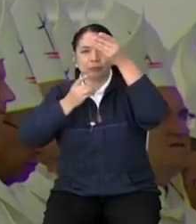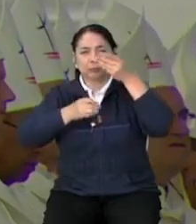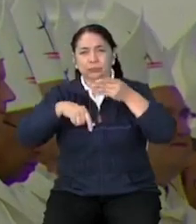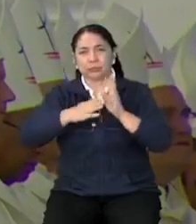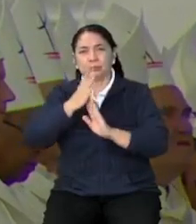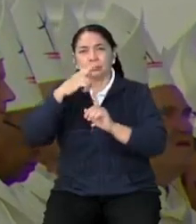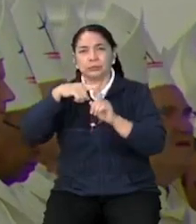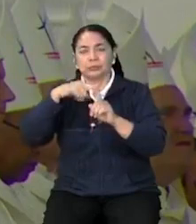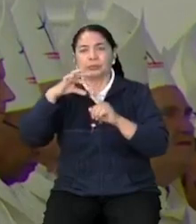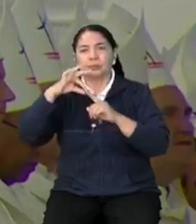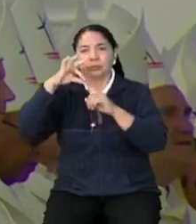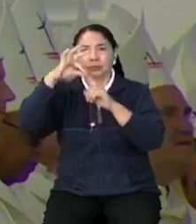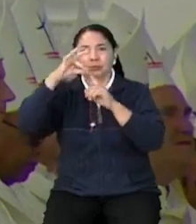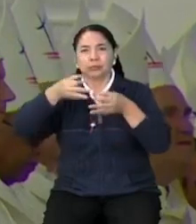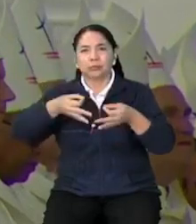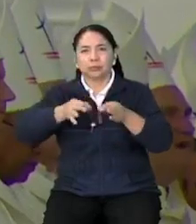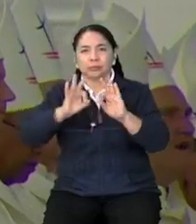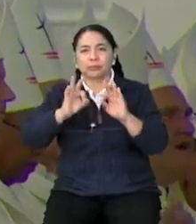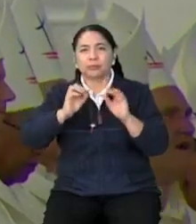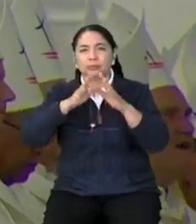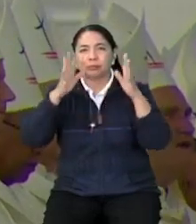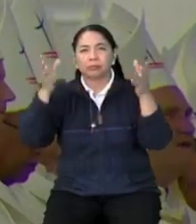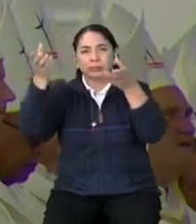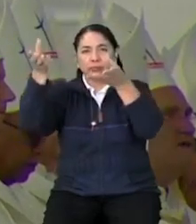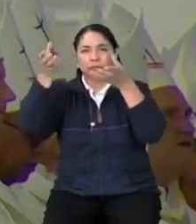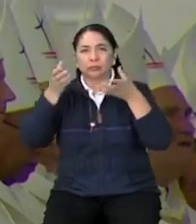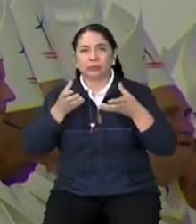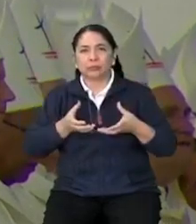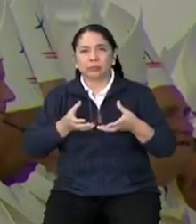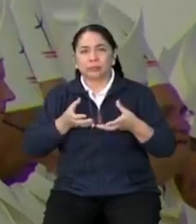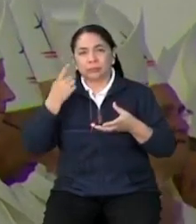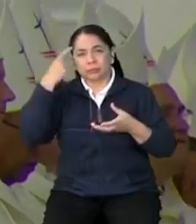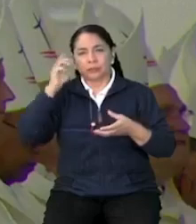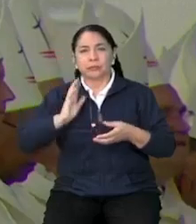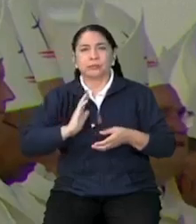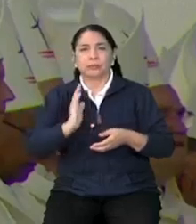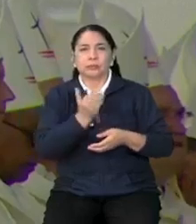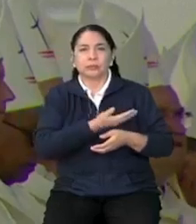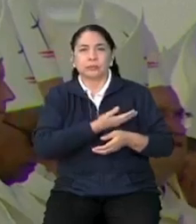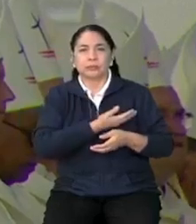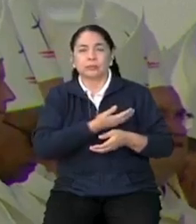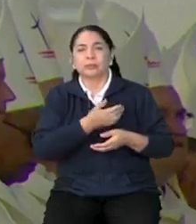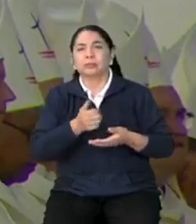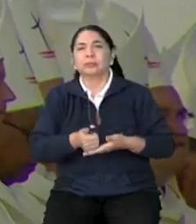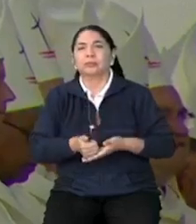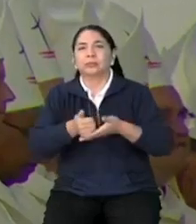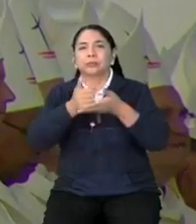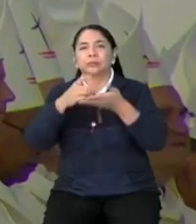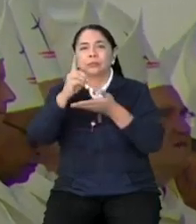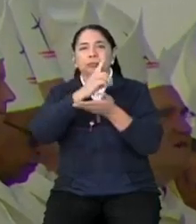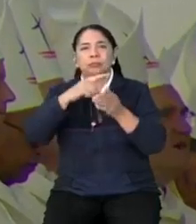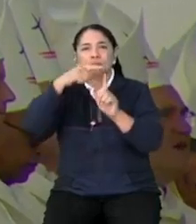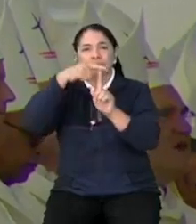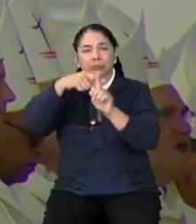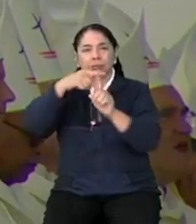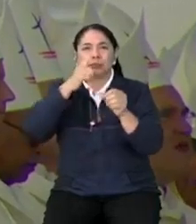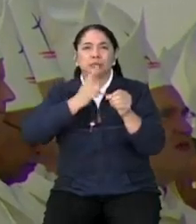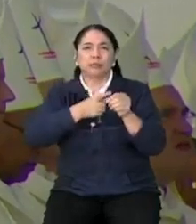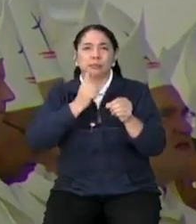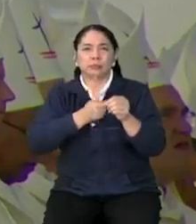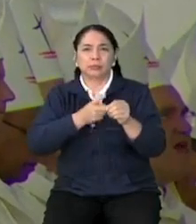de manera especial un gran regalo para nuestra arquidiócesis de Quito